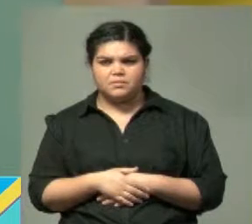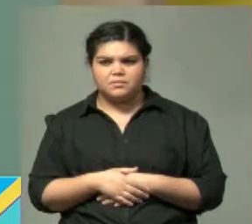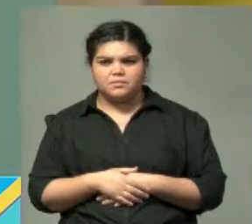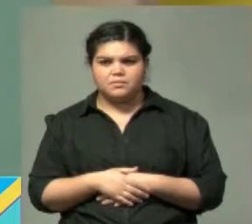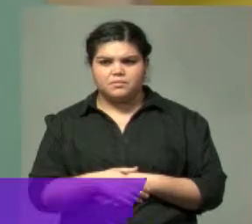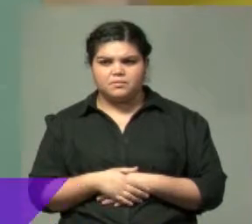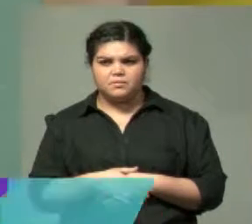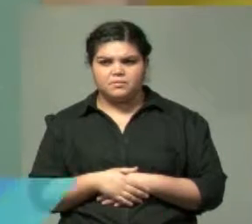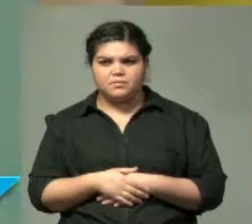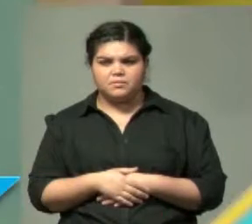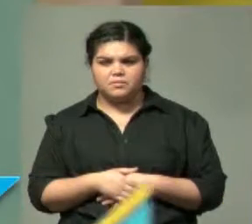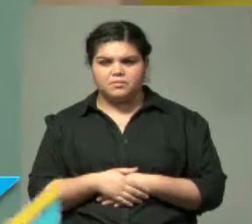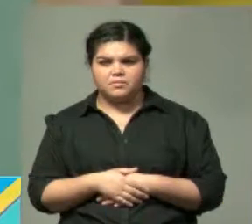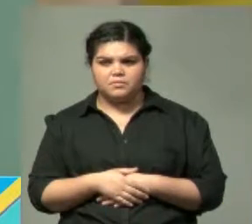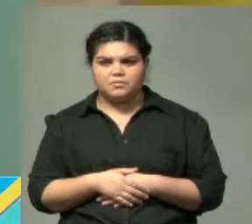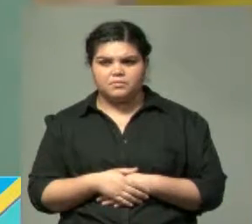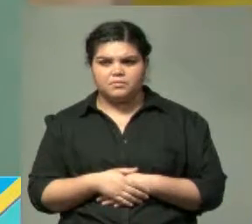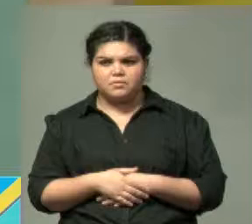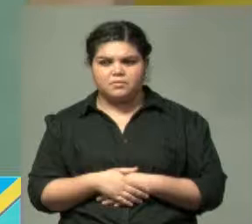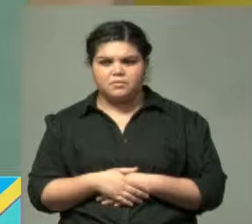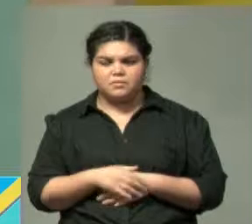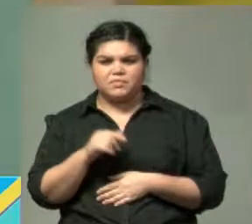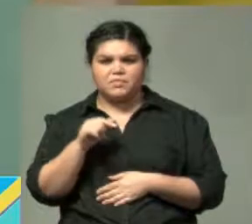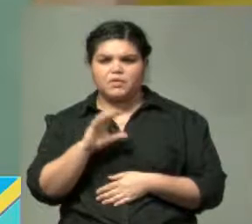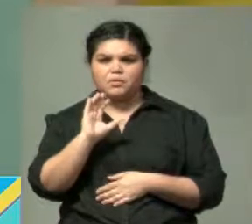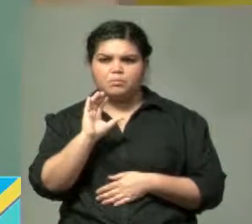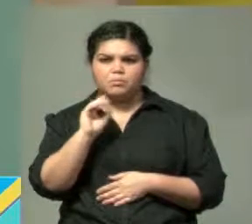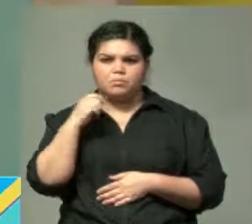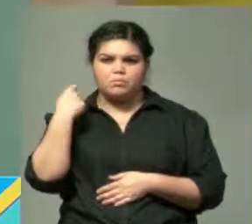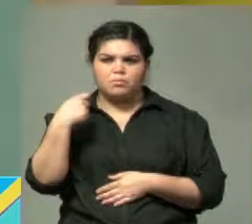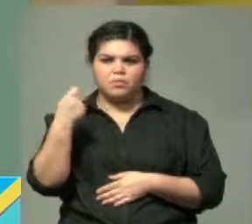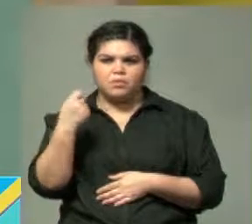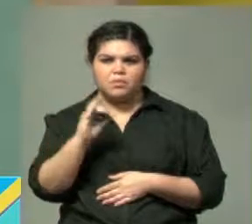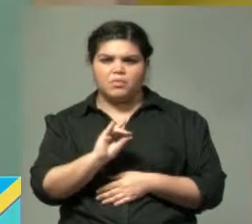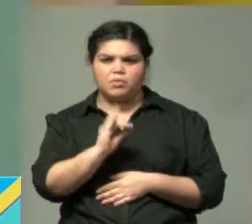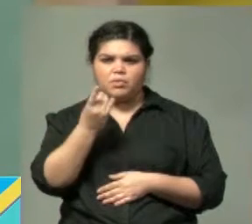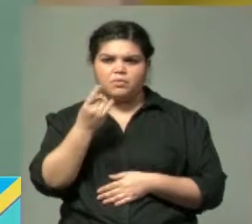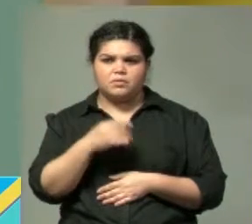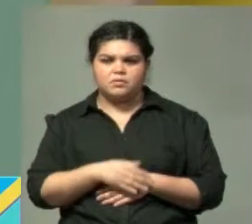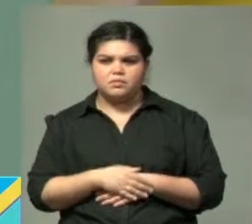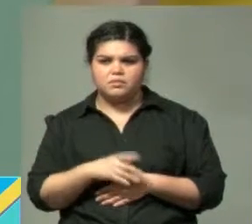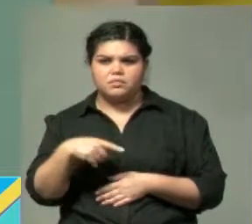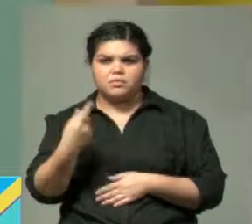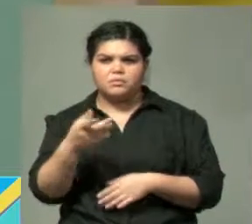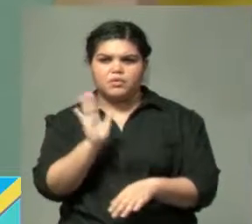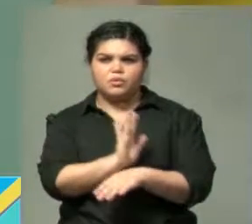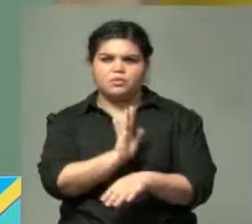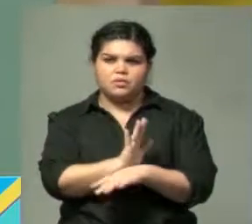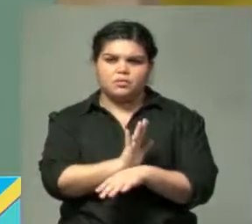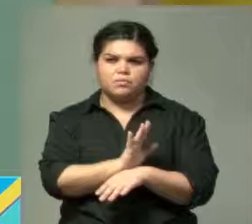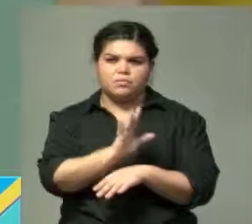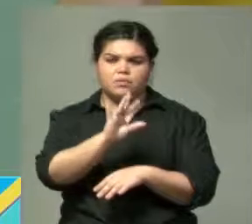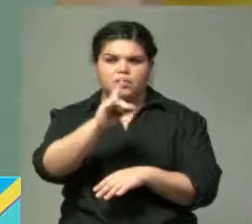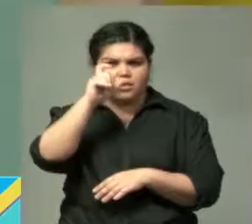alumnos diciendo programas de la universidad, siempre les decimos, el concepto de desempleo y empleo es